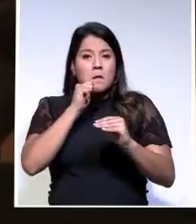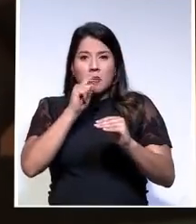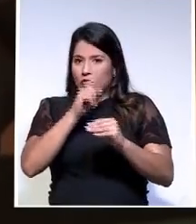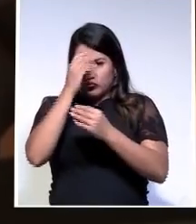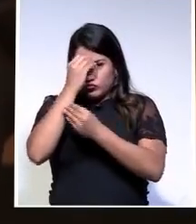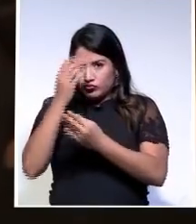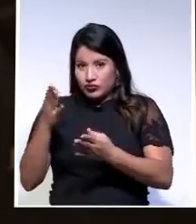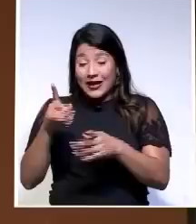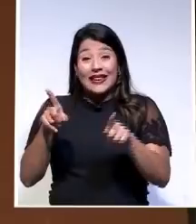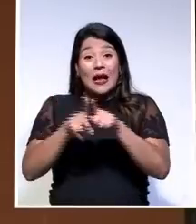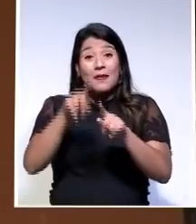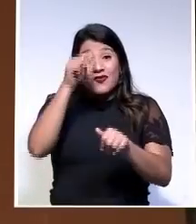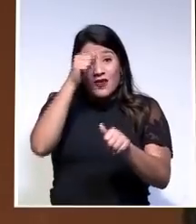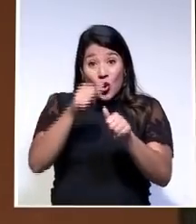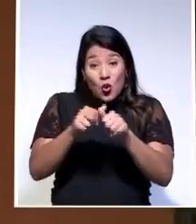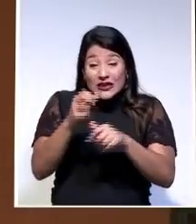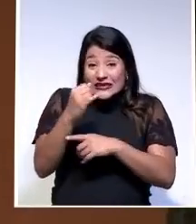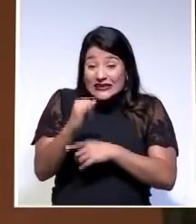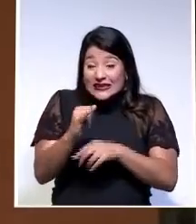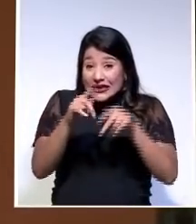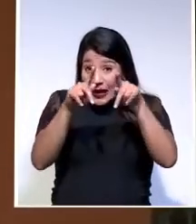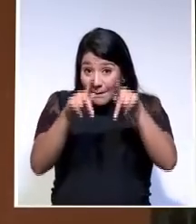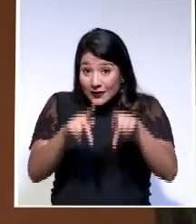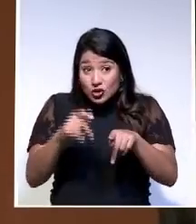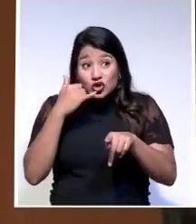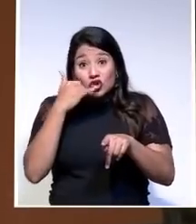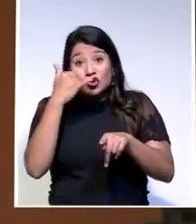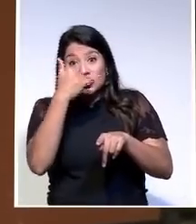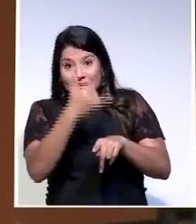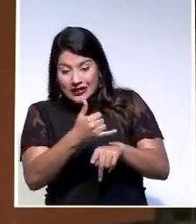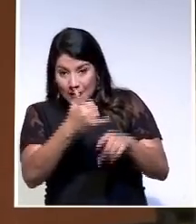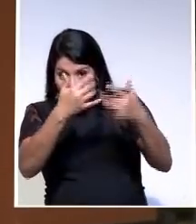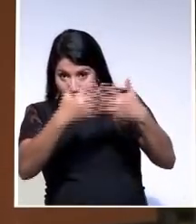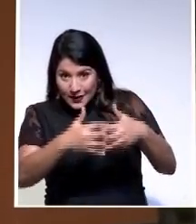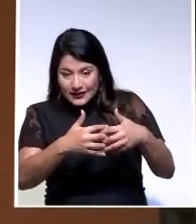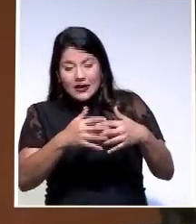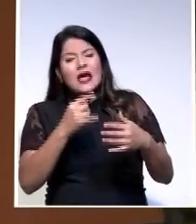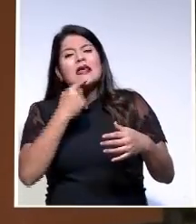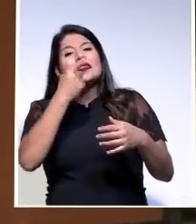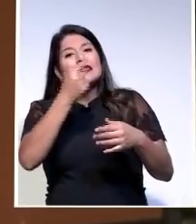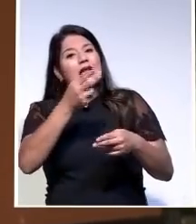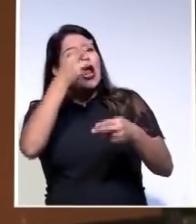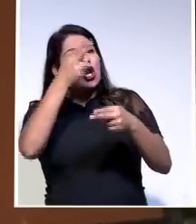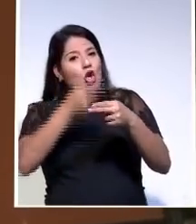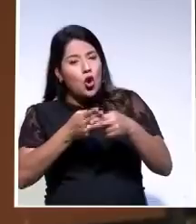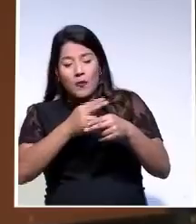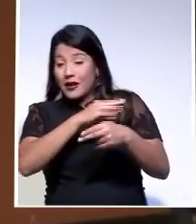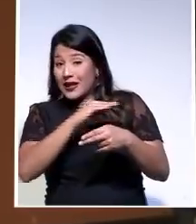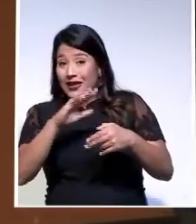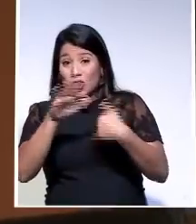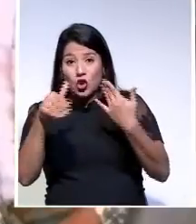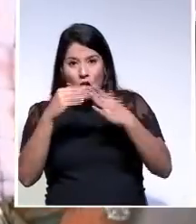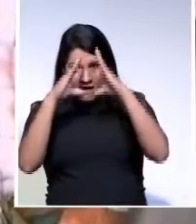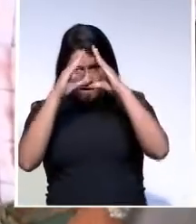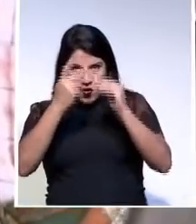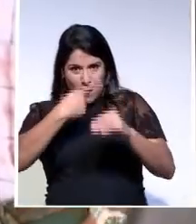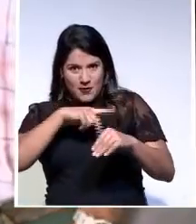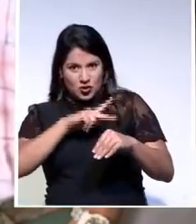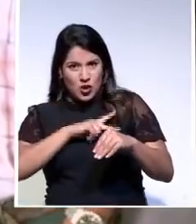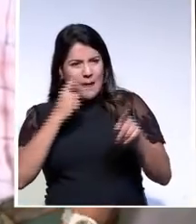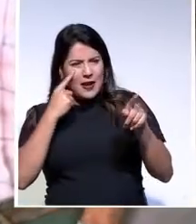Además, recuerdan que cuando la persona encuestadora llame a la microempresa, se identificará y brindará todos sus datos para que el informante